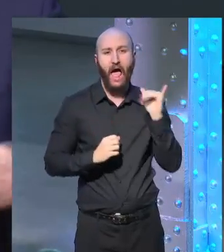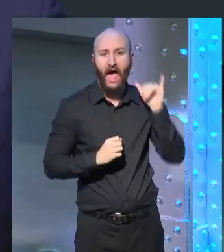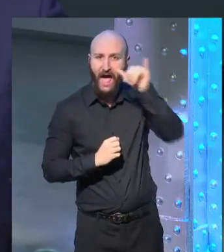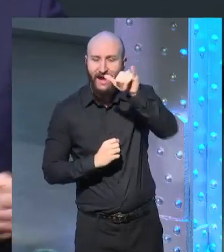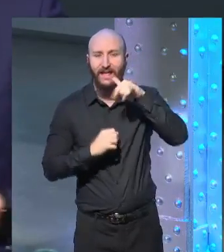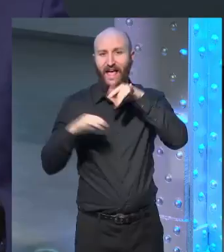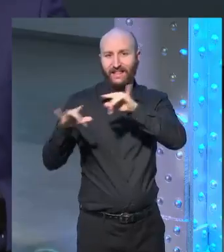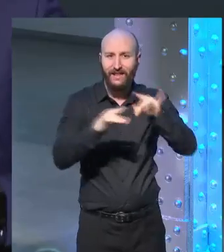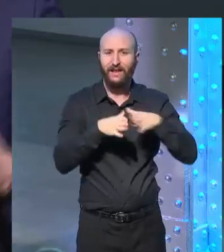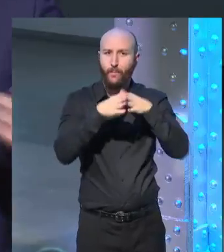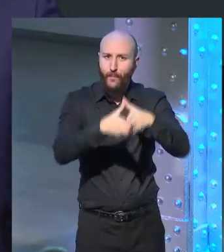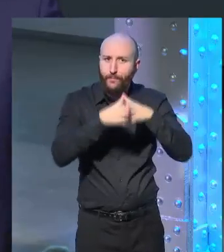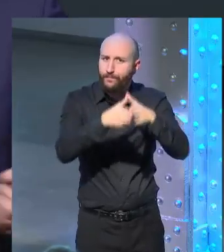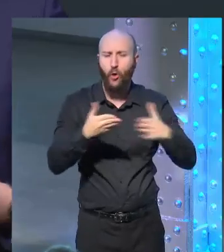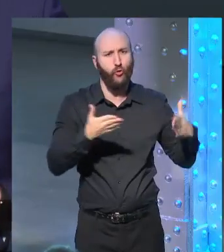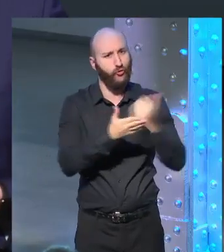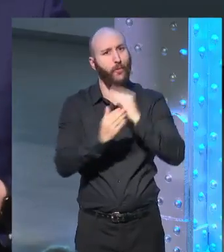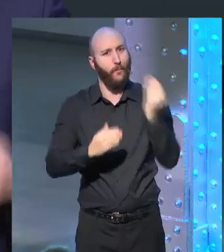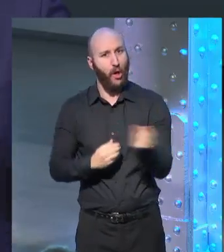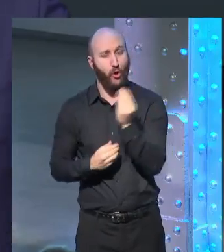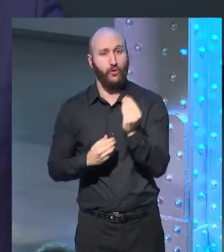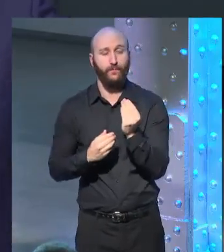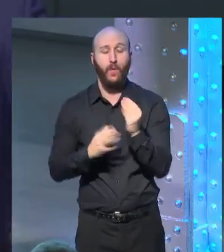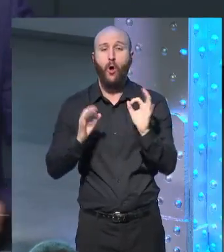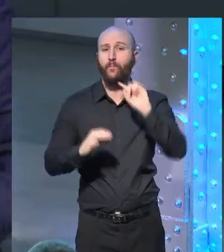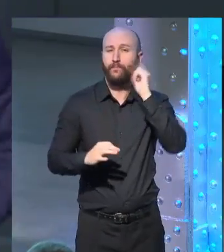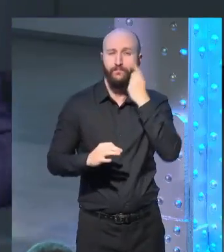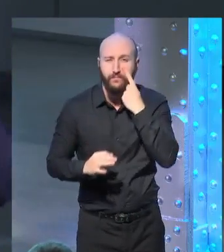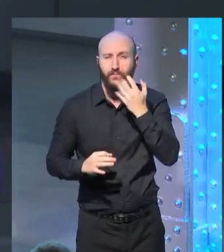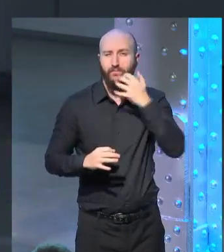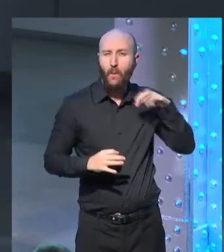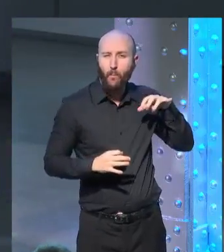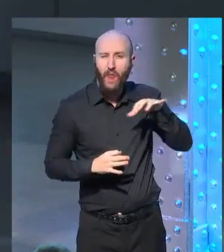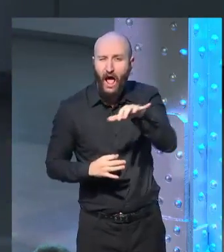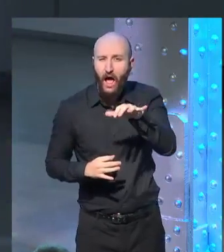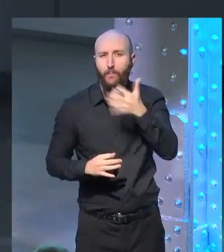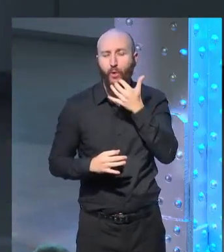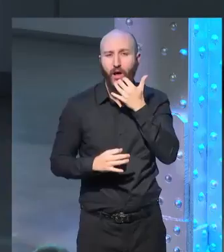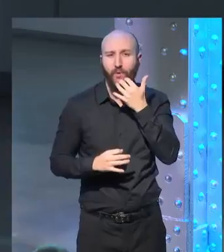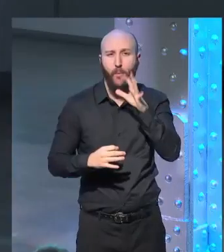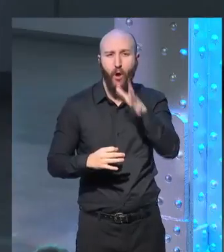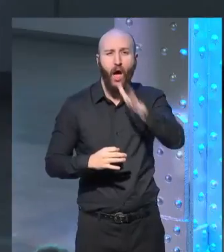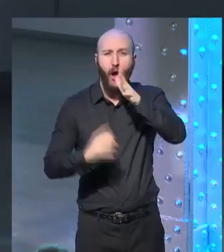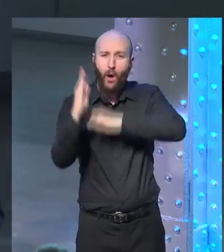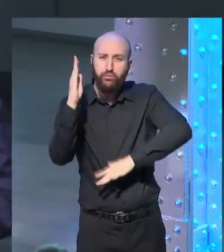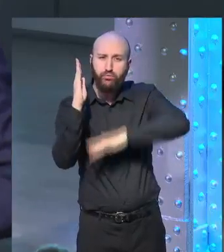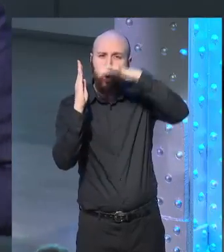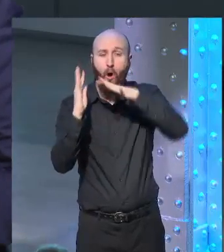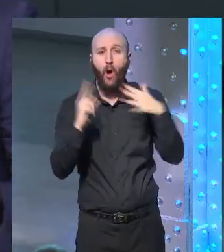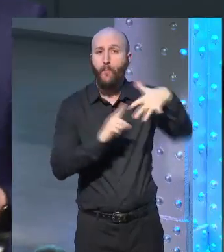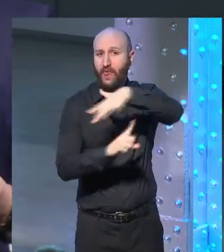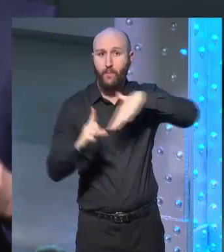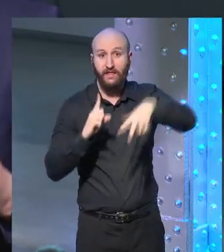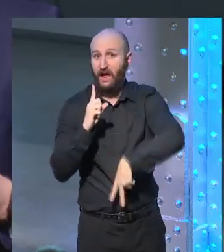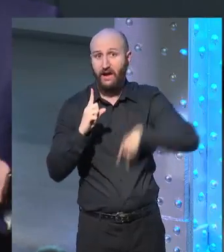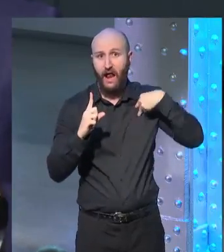terrestres, marítimas. También permite mejorar en la detección de plagas, en el control de inundaciones, del medio ambiente en general. Por lo tanto,